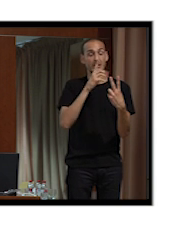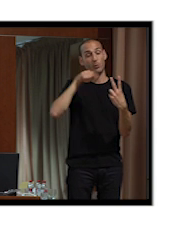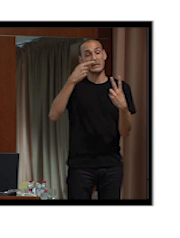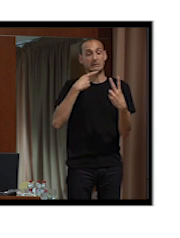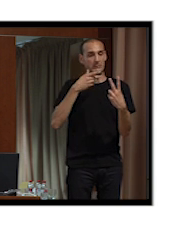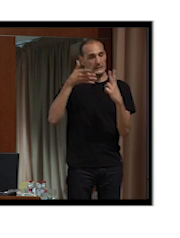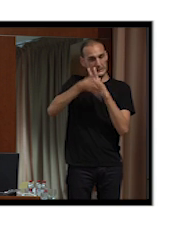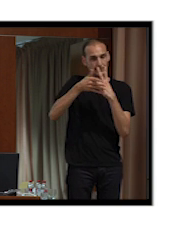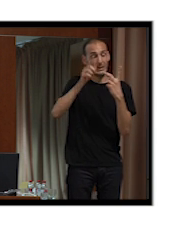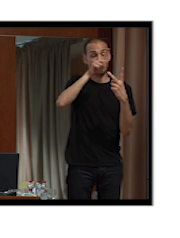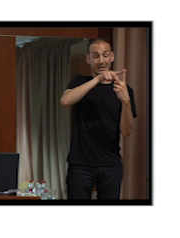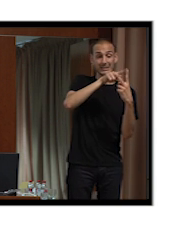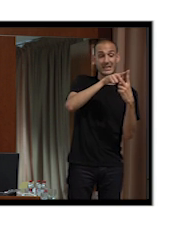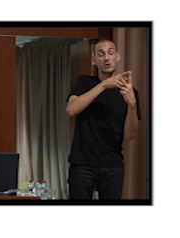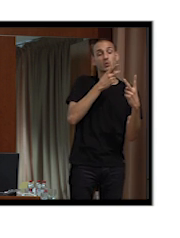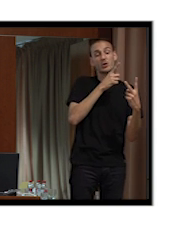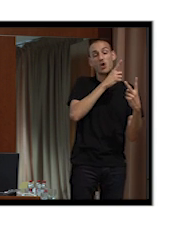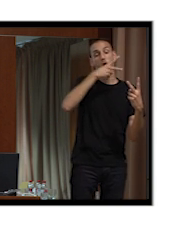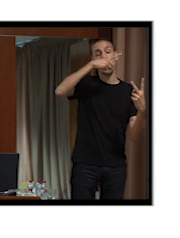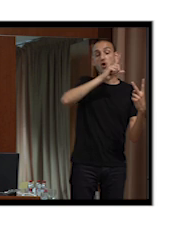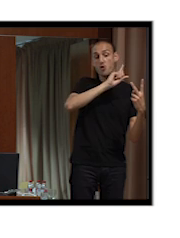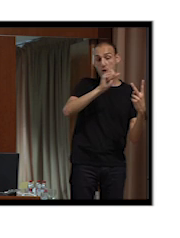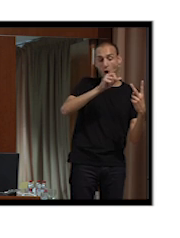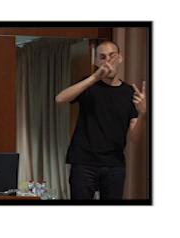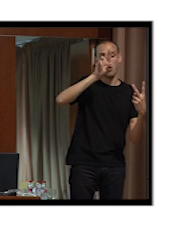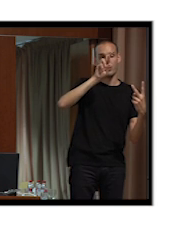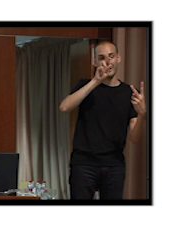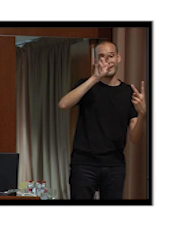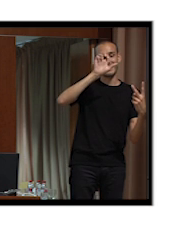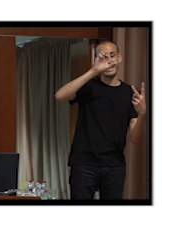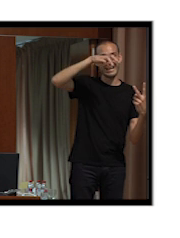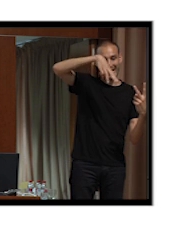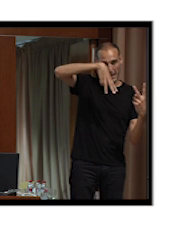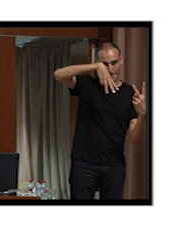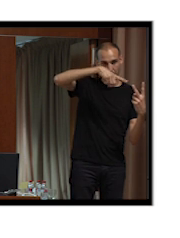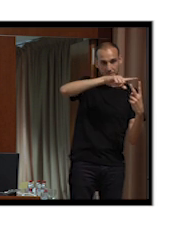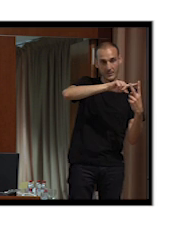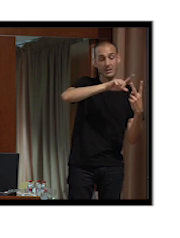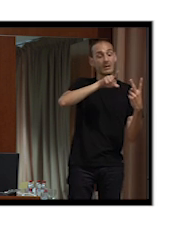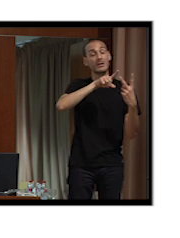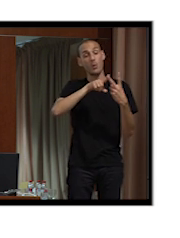un lado está el sueño no REM, el sueño de fase 1, fase 2 y de fase delta, y